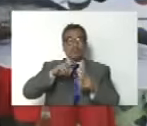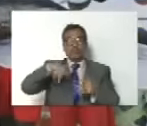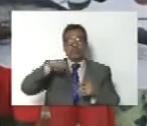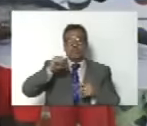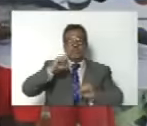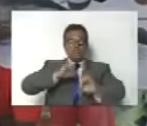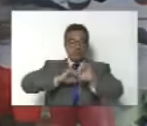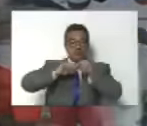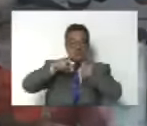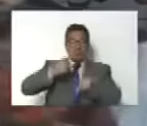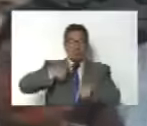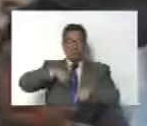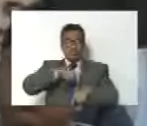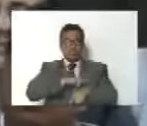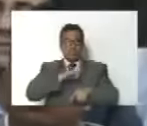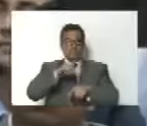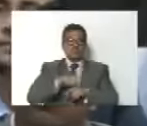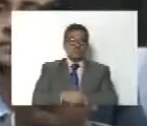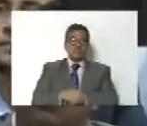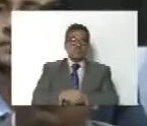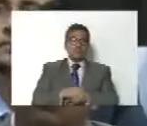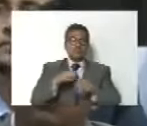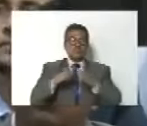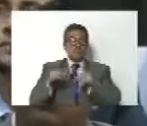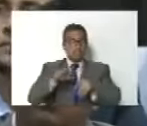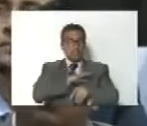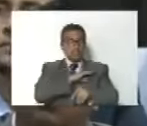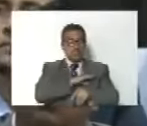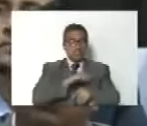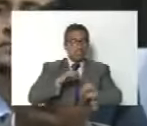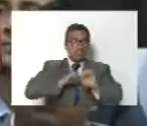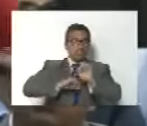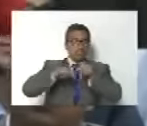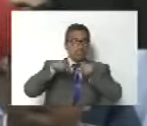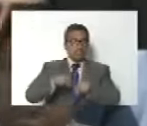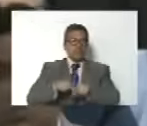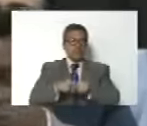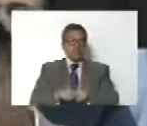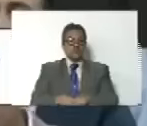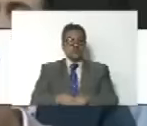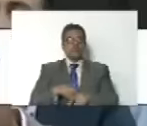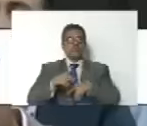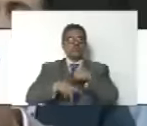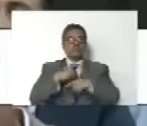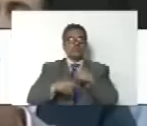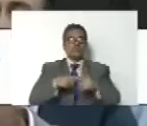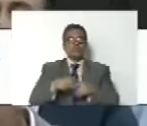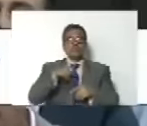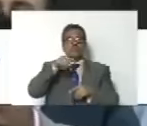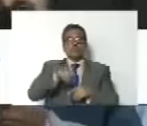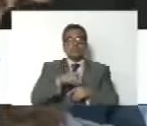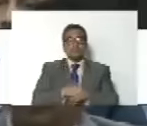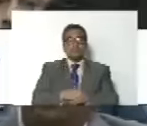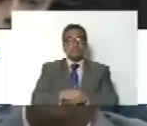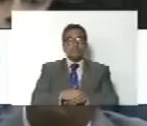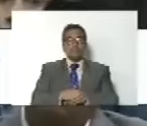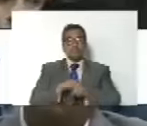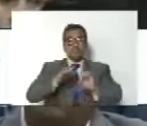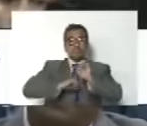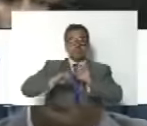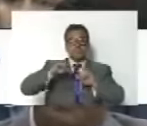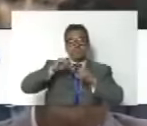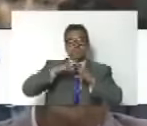que defenderemos con su soberanía, que defenderemos de su productividad, que defenderemos de toda